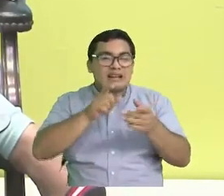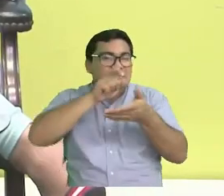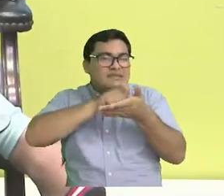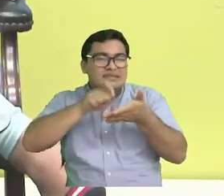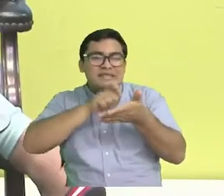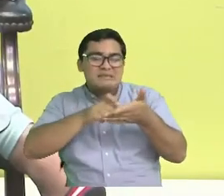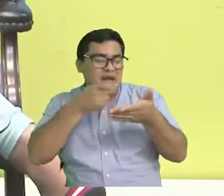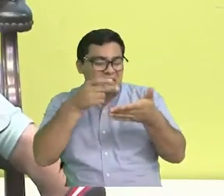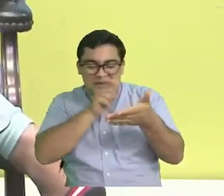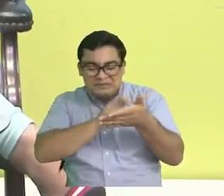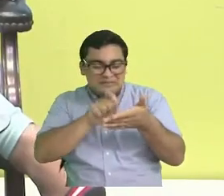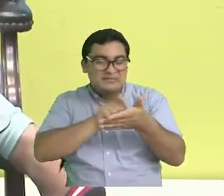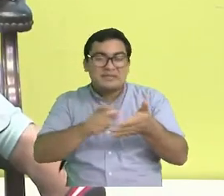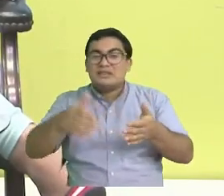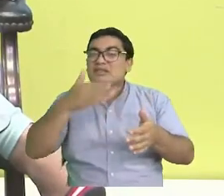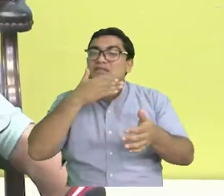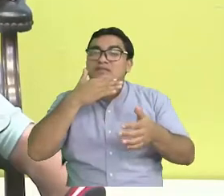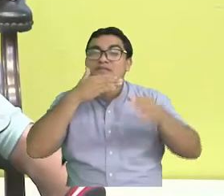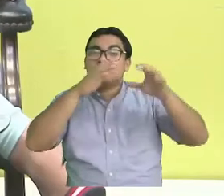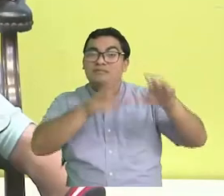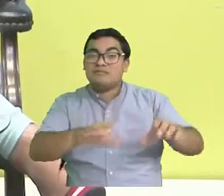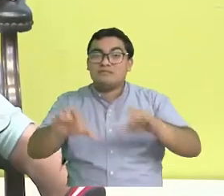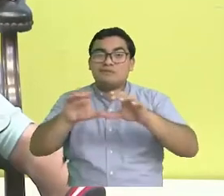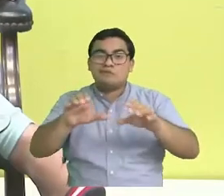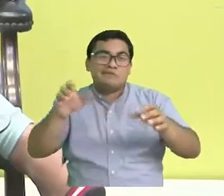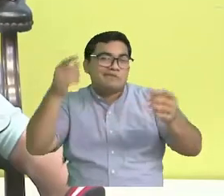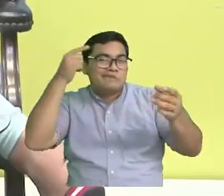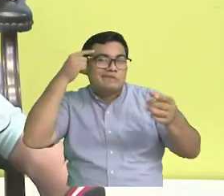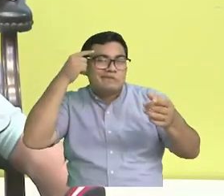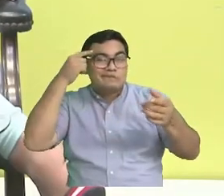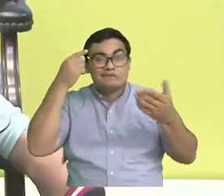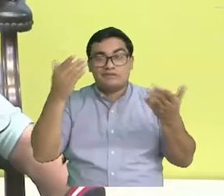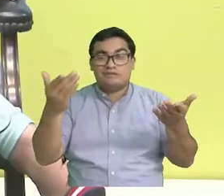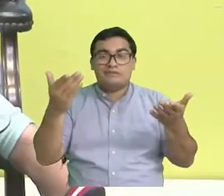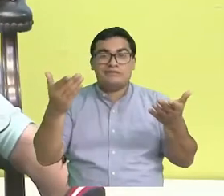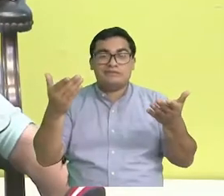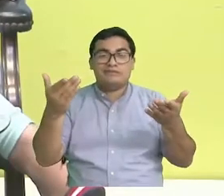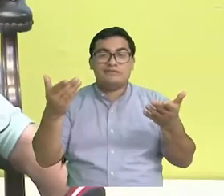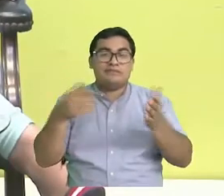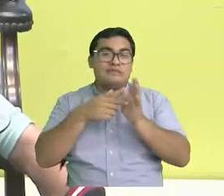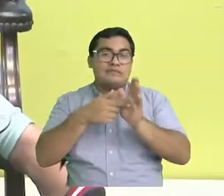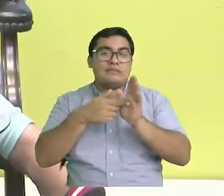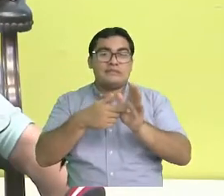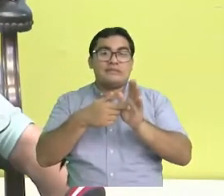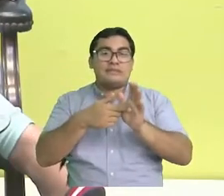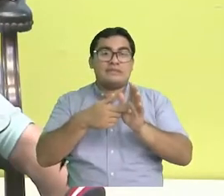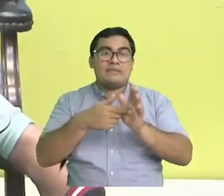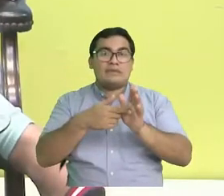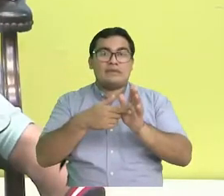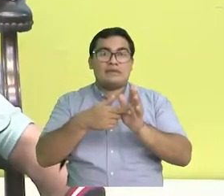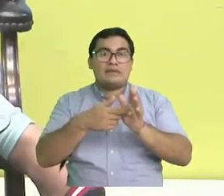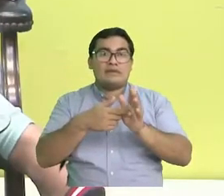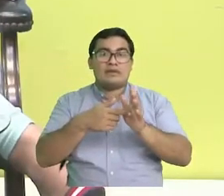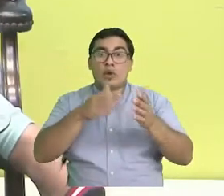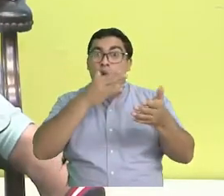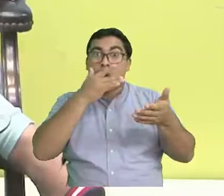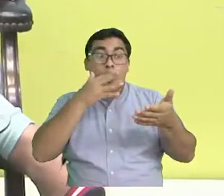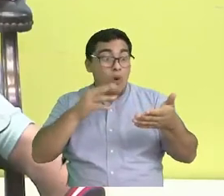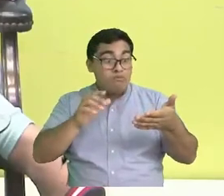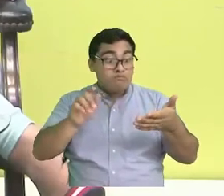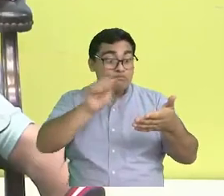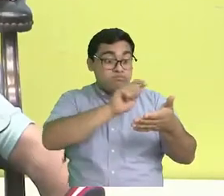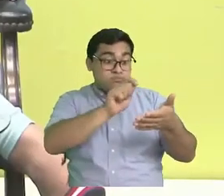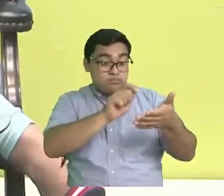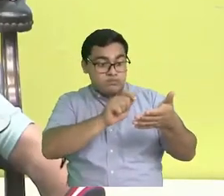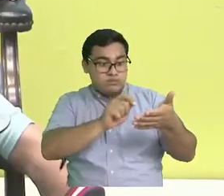tiene dificultad para realizar actividades que requieran concentración mínima, como por ejemplo rellenar un libro de colorear sin